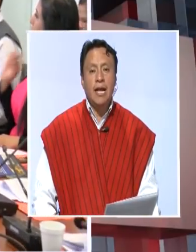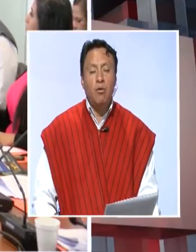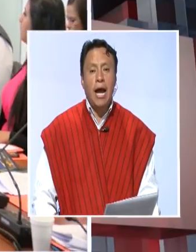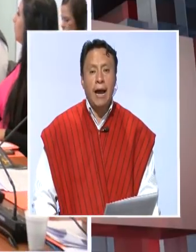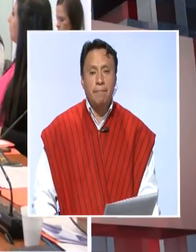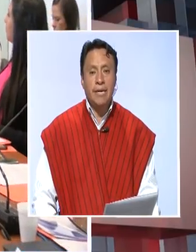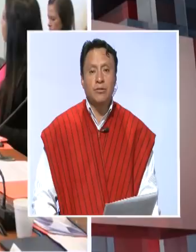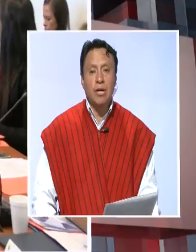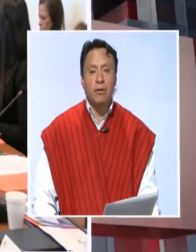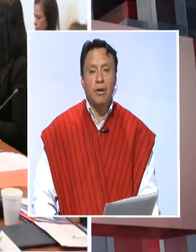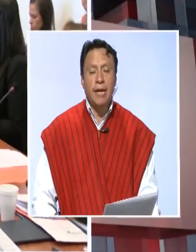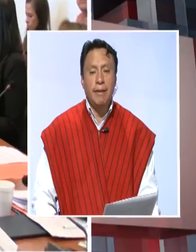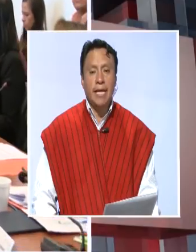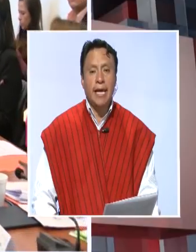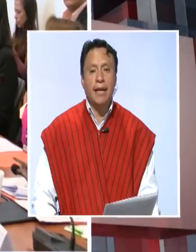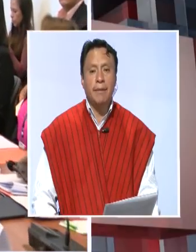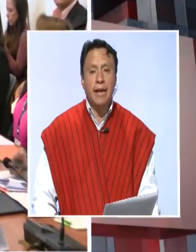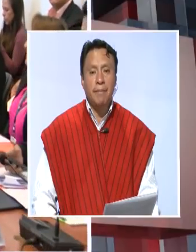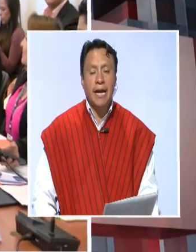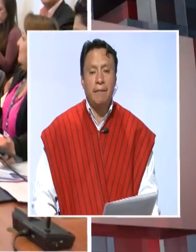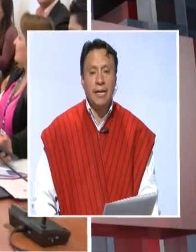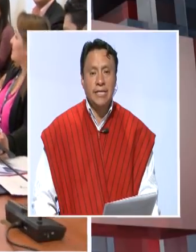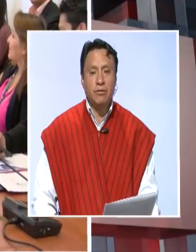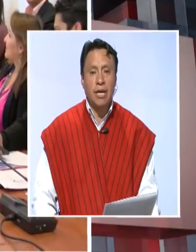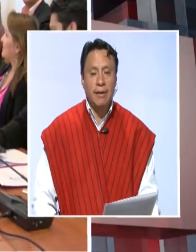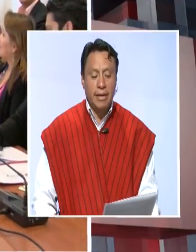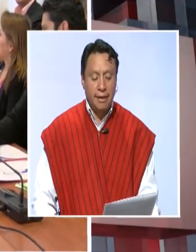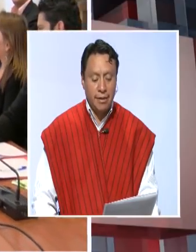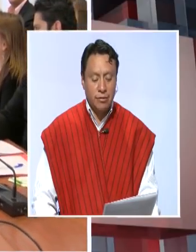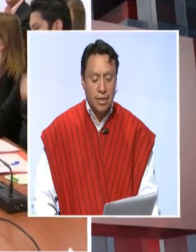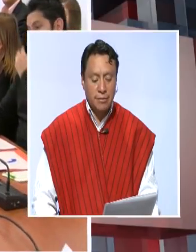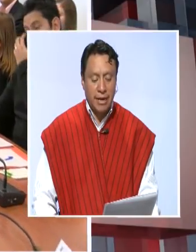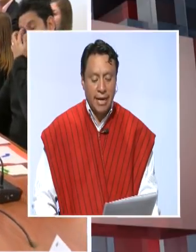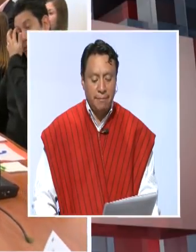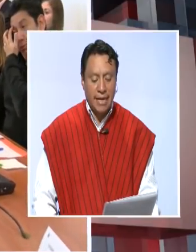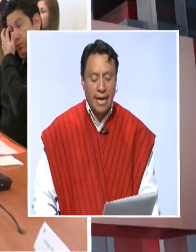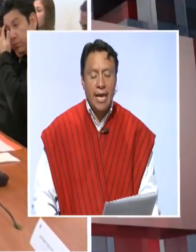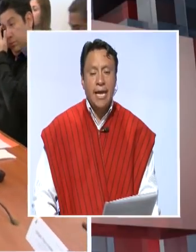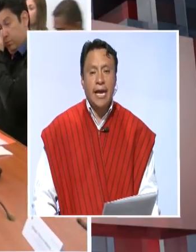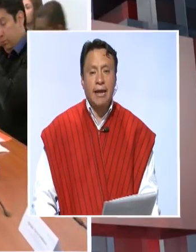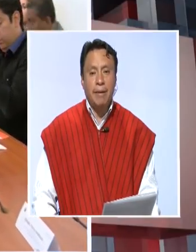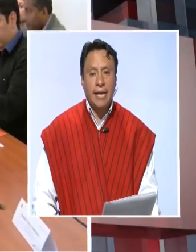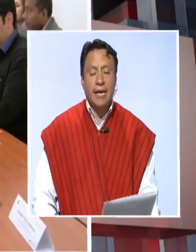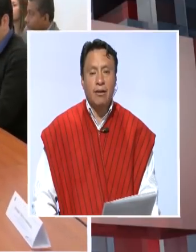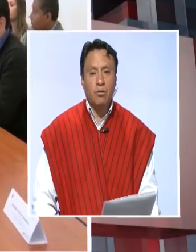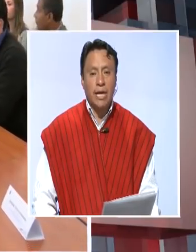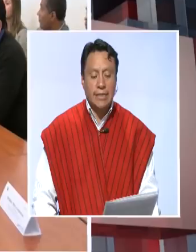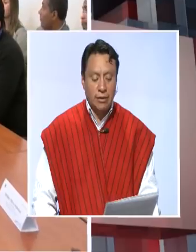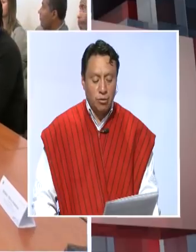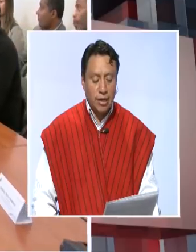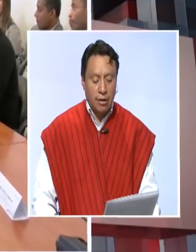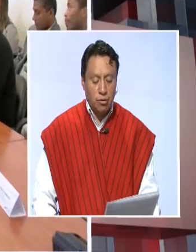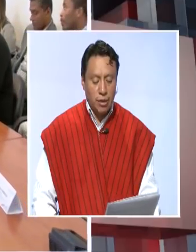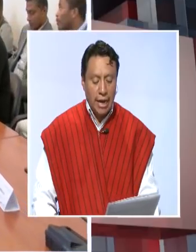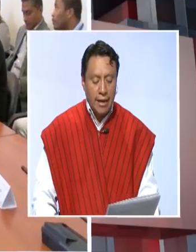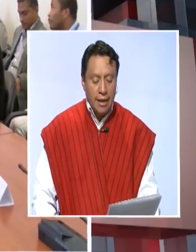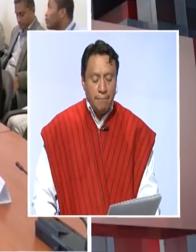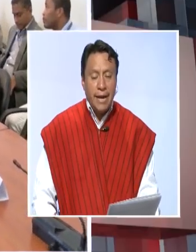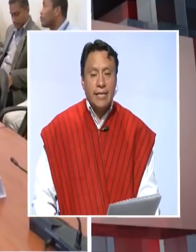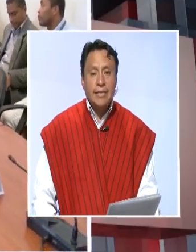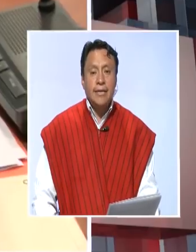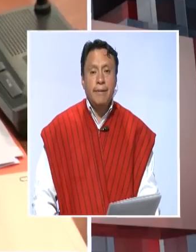ya te chalwa happy gruna kuna imata yanapanapa kamachi kuna imata mirurashpa kaipika yanaparirka kuna rikurka